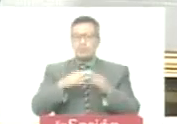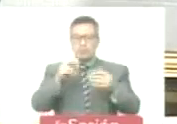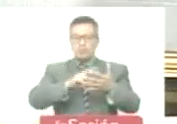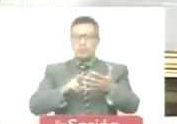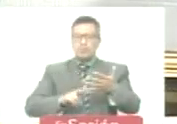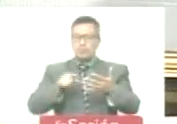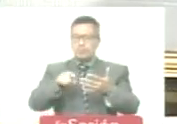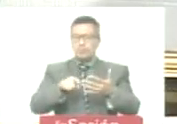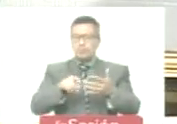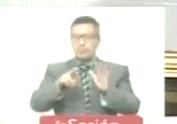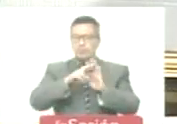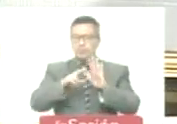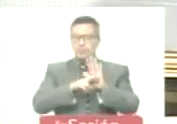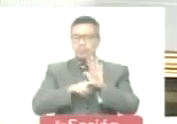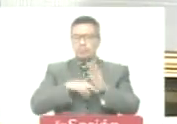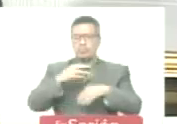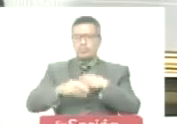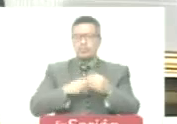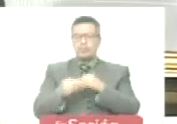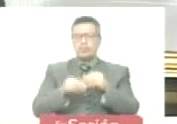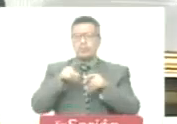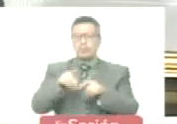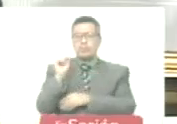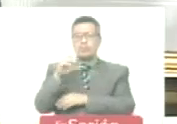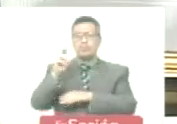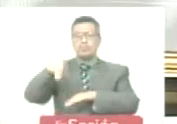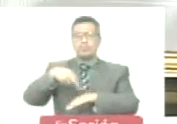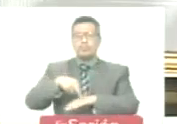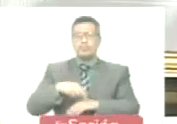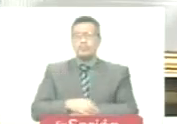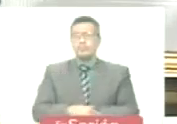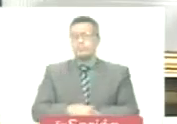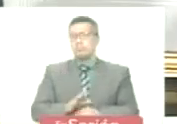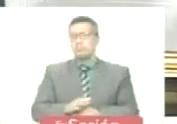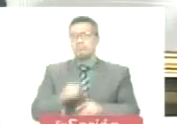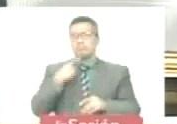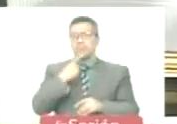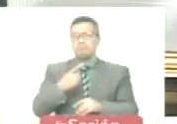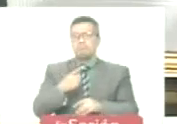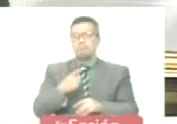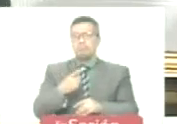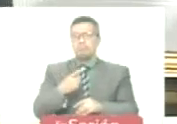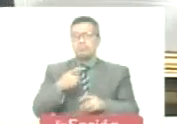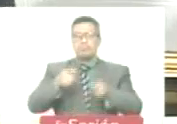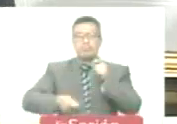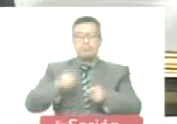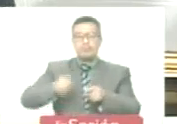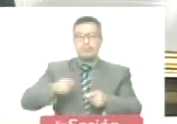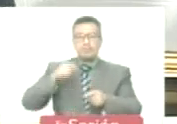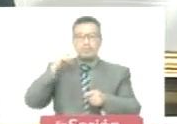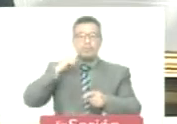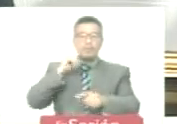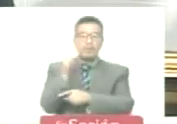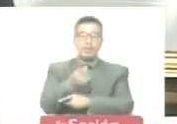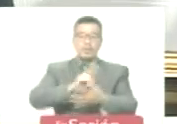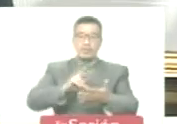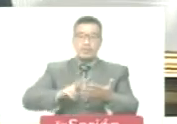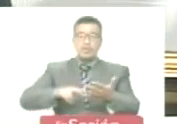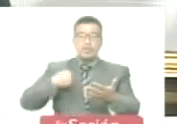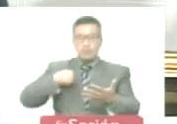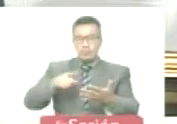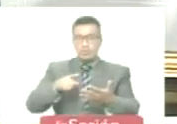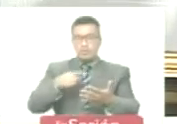la reglamentaria establecida en esta Asamblea Nacional. Y como los que no somos abogados, sino siquiera estamos obligados a leer para poder fijar